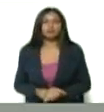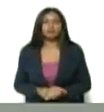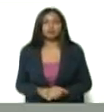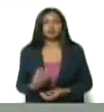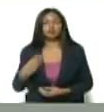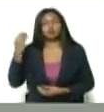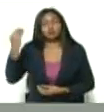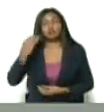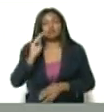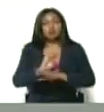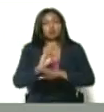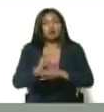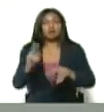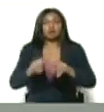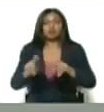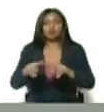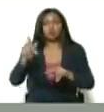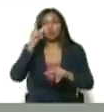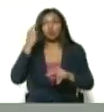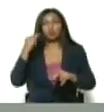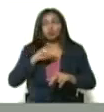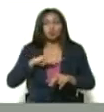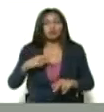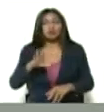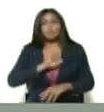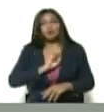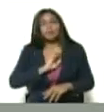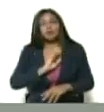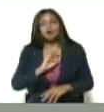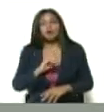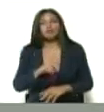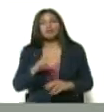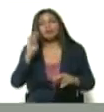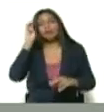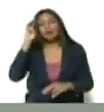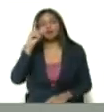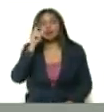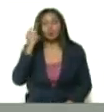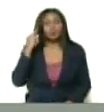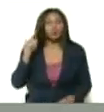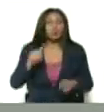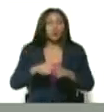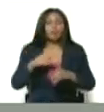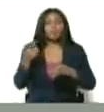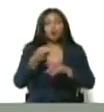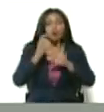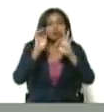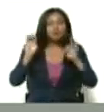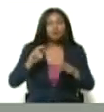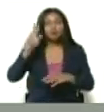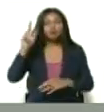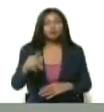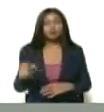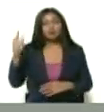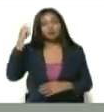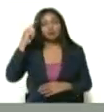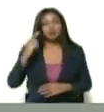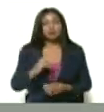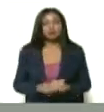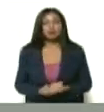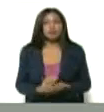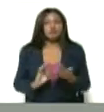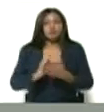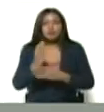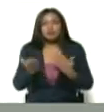que la protección de los niños, de nuestro personal docente, de nuestros maestros y maestras que están tratando con ellos todos los días, es